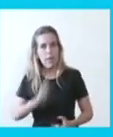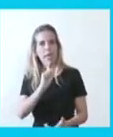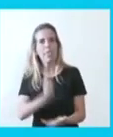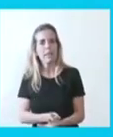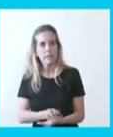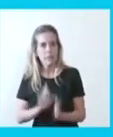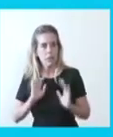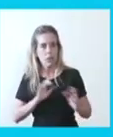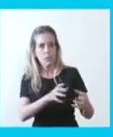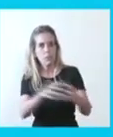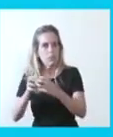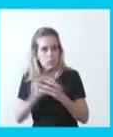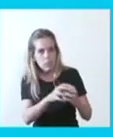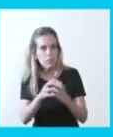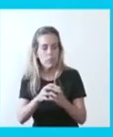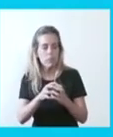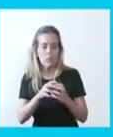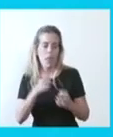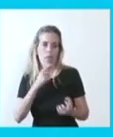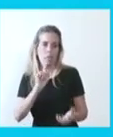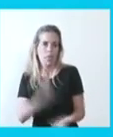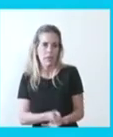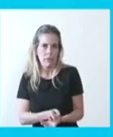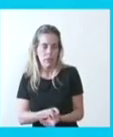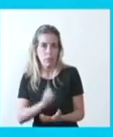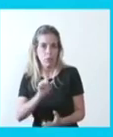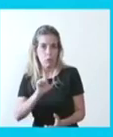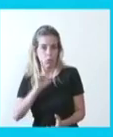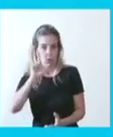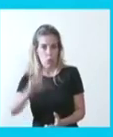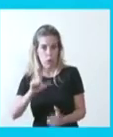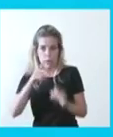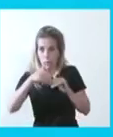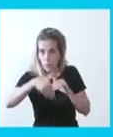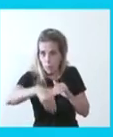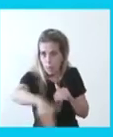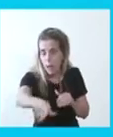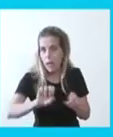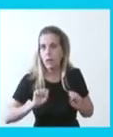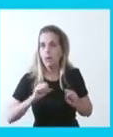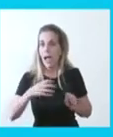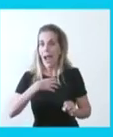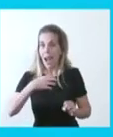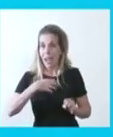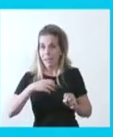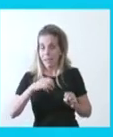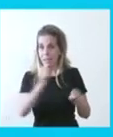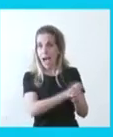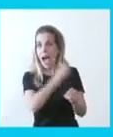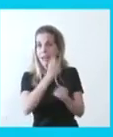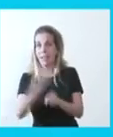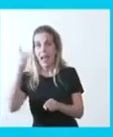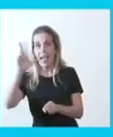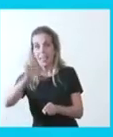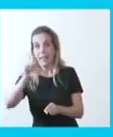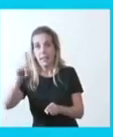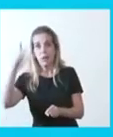es la de suspender las clases a partir de mañana hasta el día 31 de marzo.